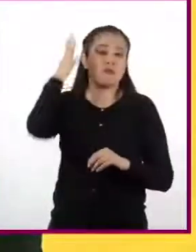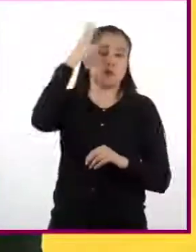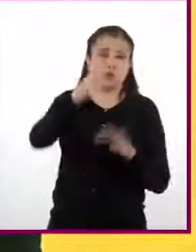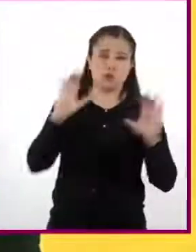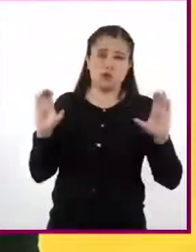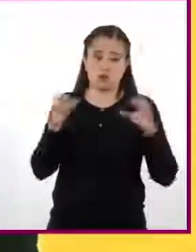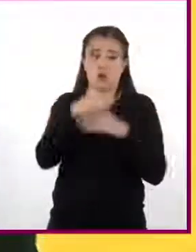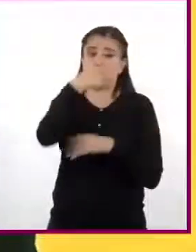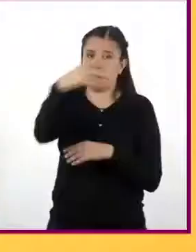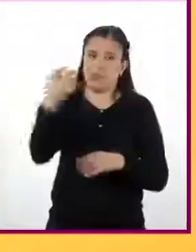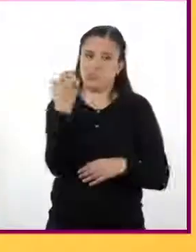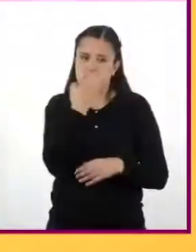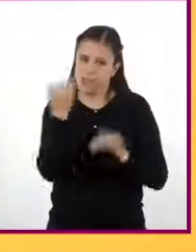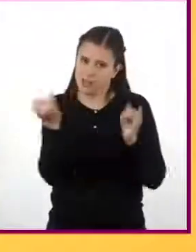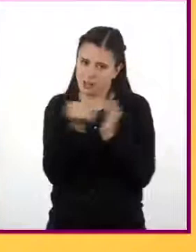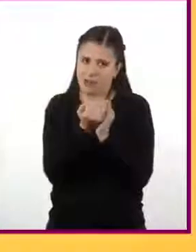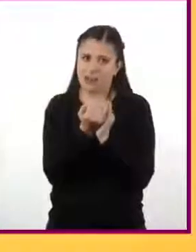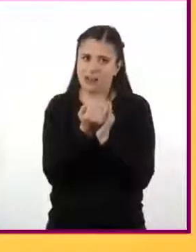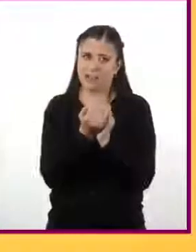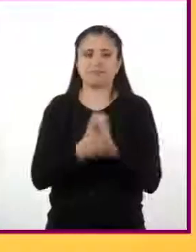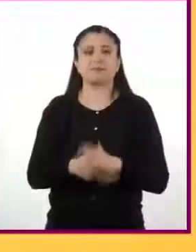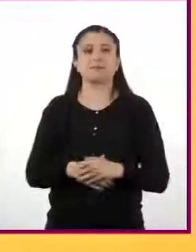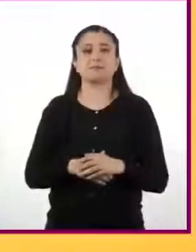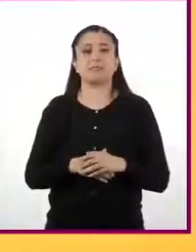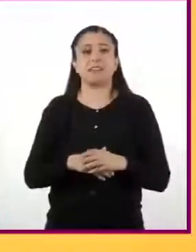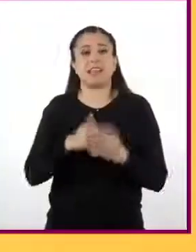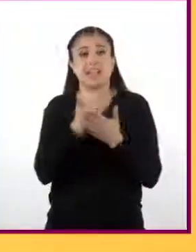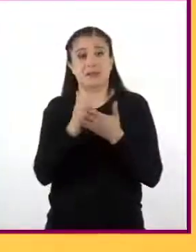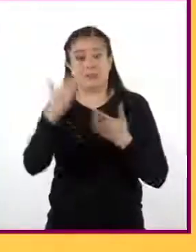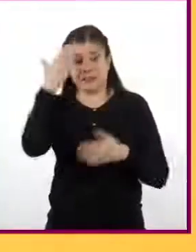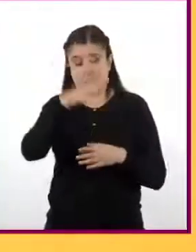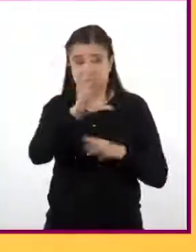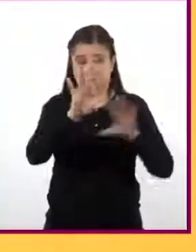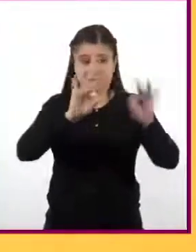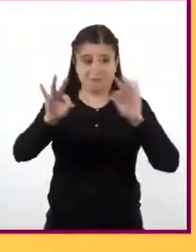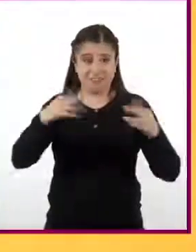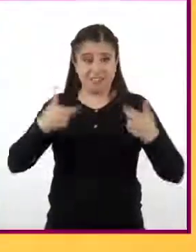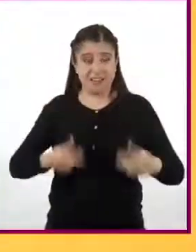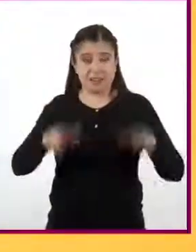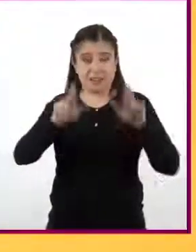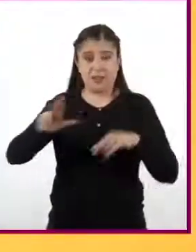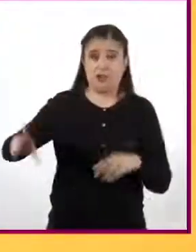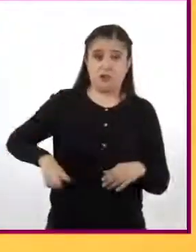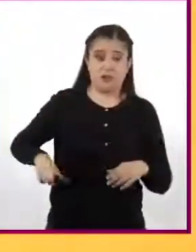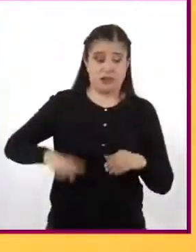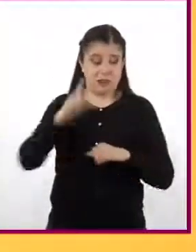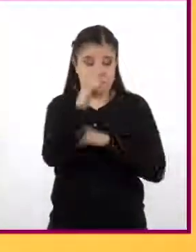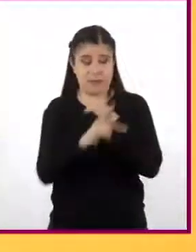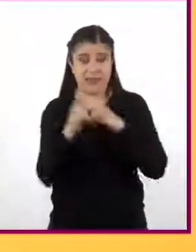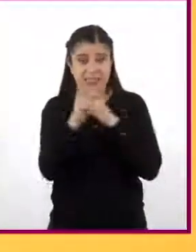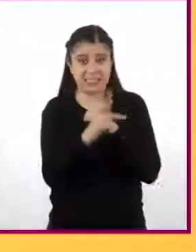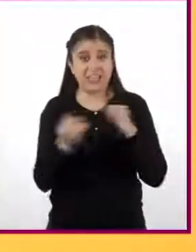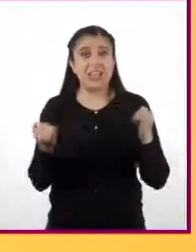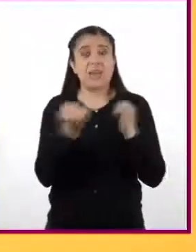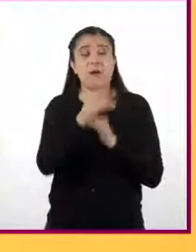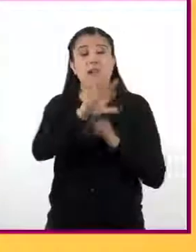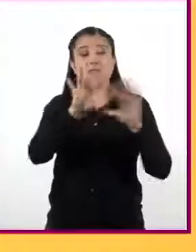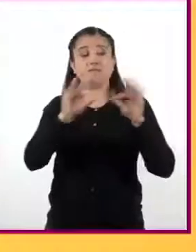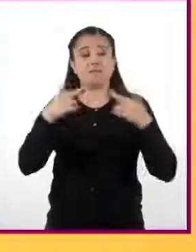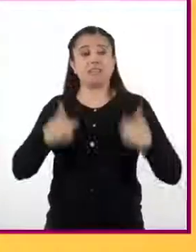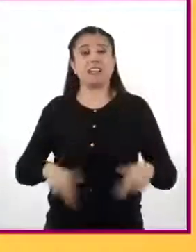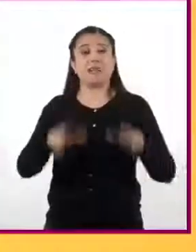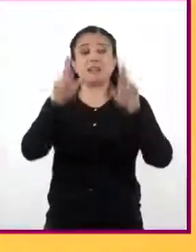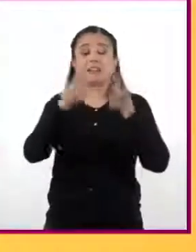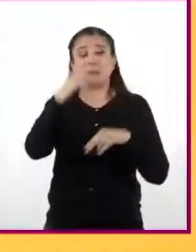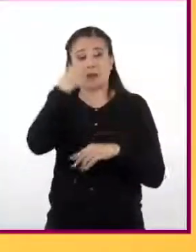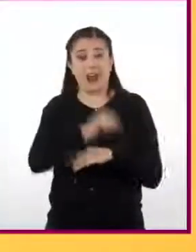comunidad y su escuela. ¿Sabían que además de elegir a representantes para que gobiernen el país, también elegimos